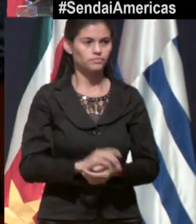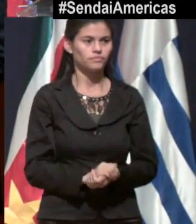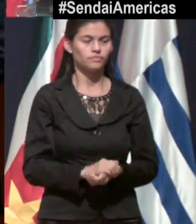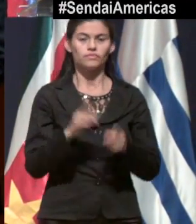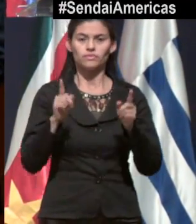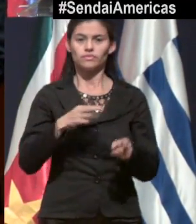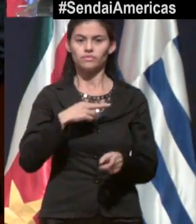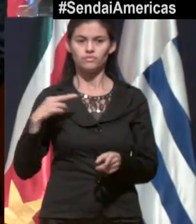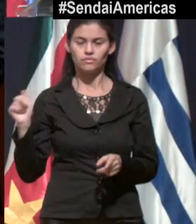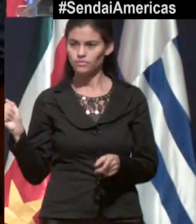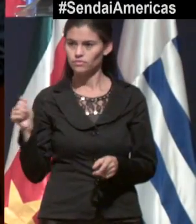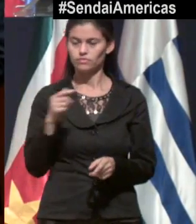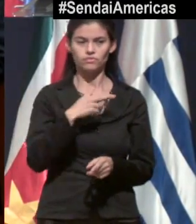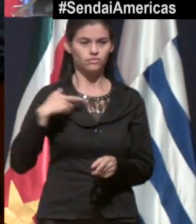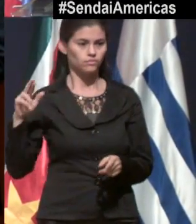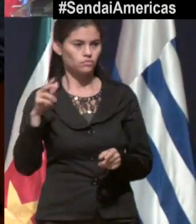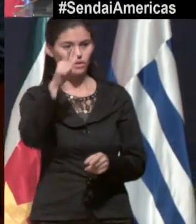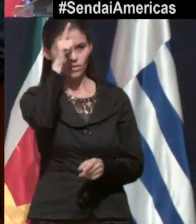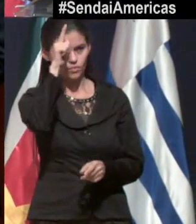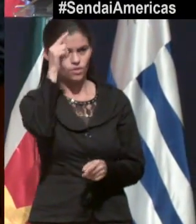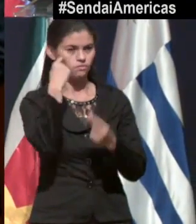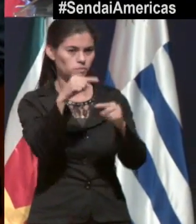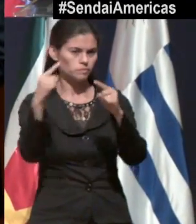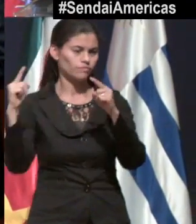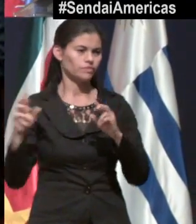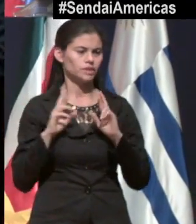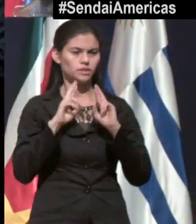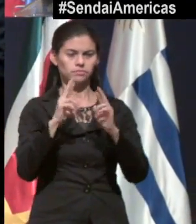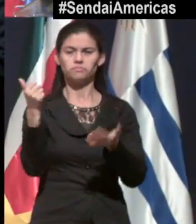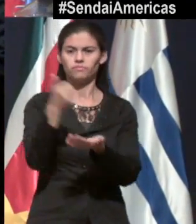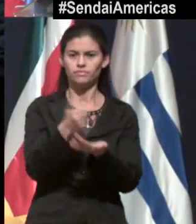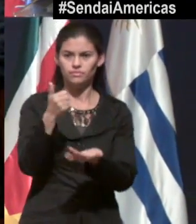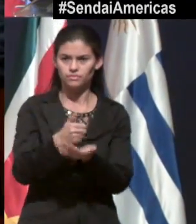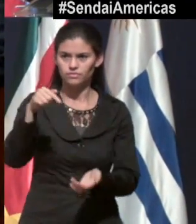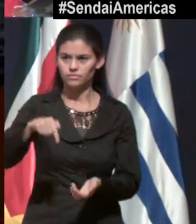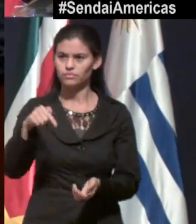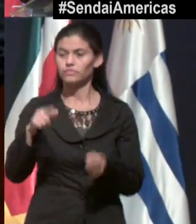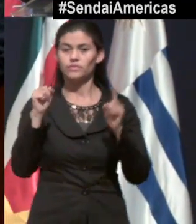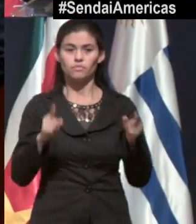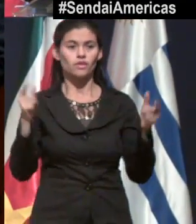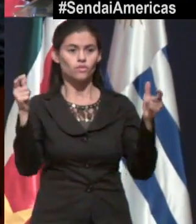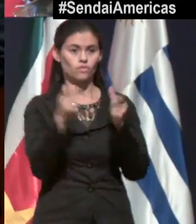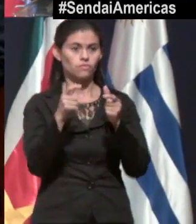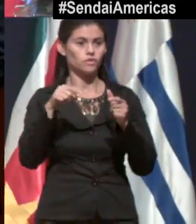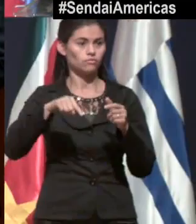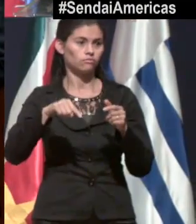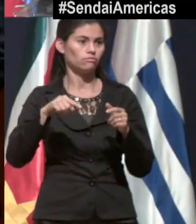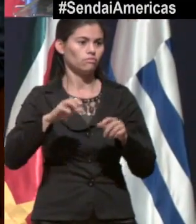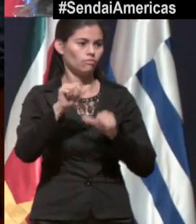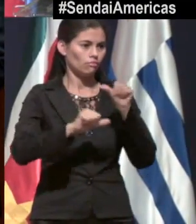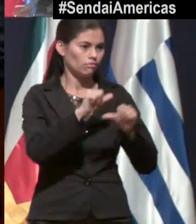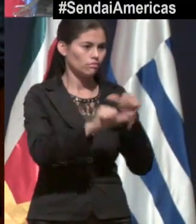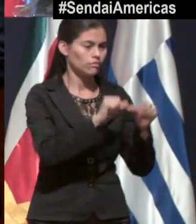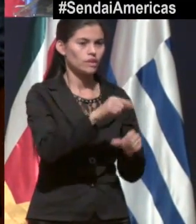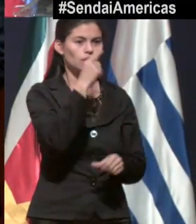las señoras y señores ministros y altas autoridades aquí presentes, a la comisión organizadora del evento encabezada por